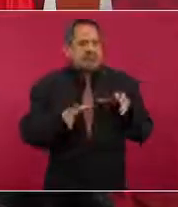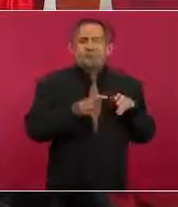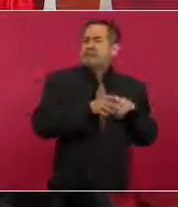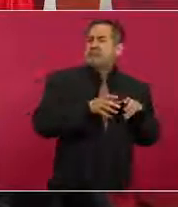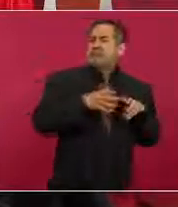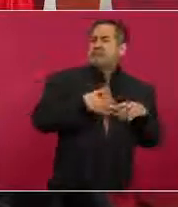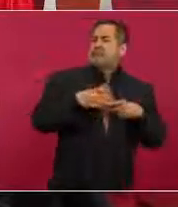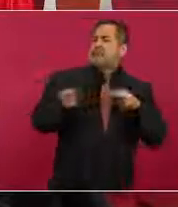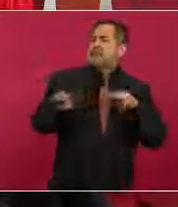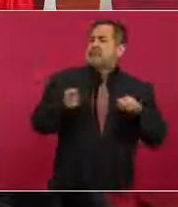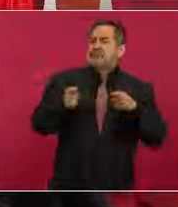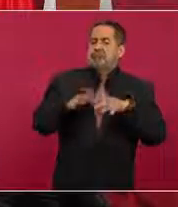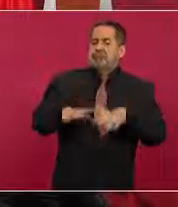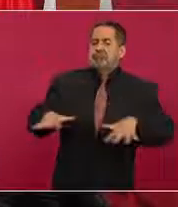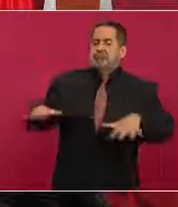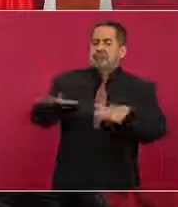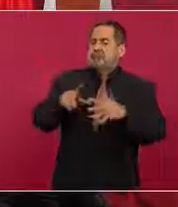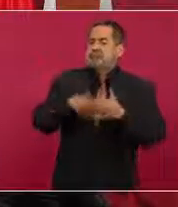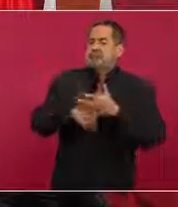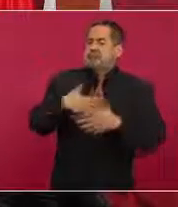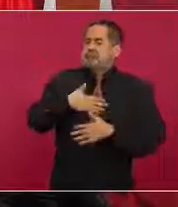para beneficiar